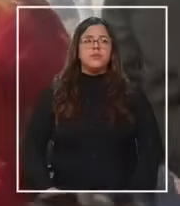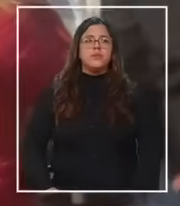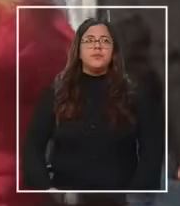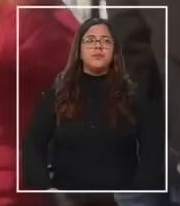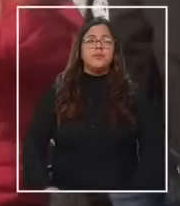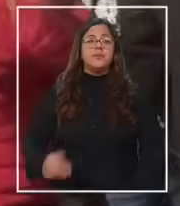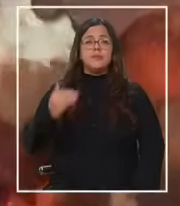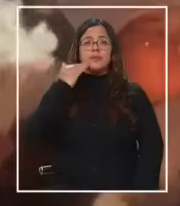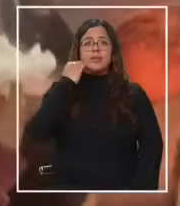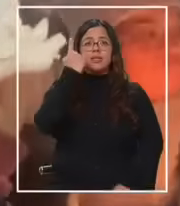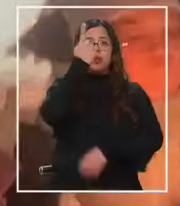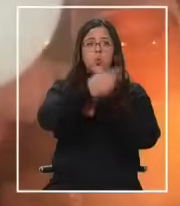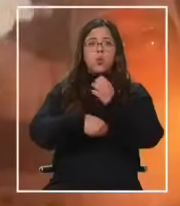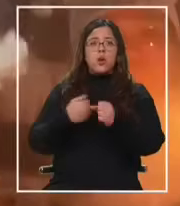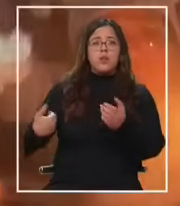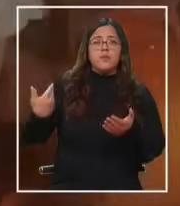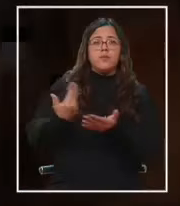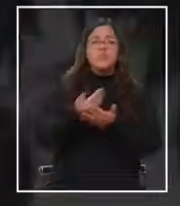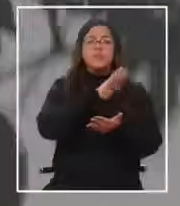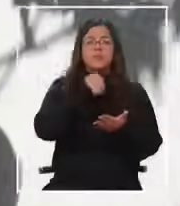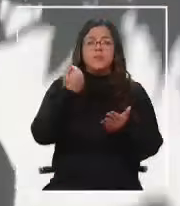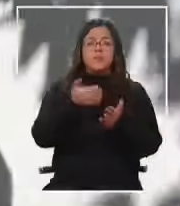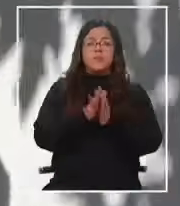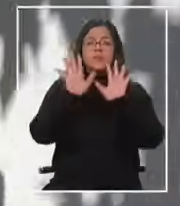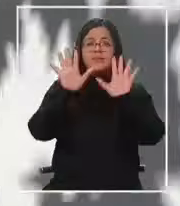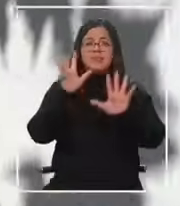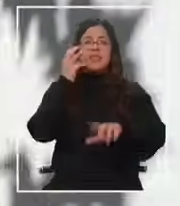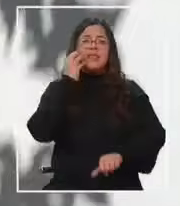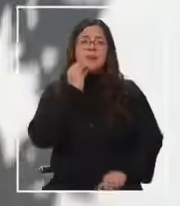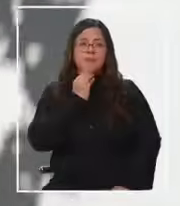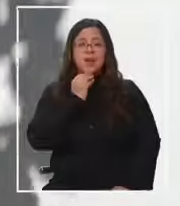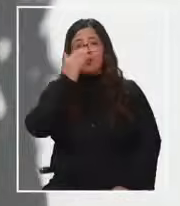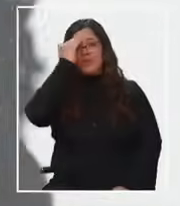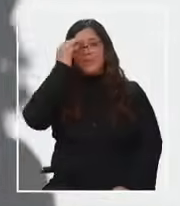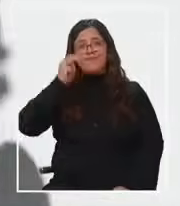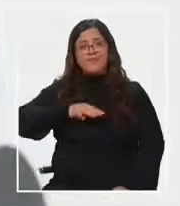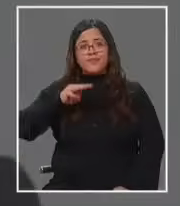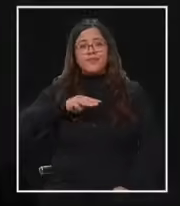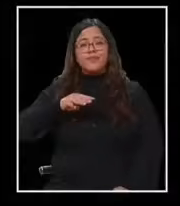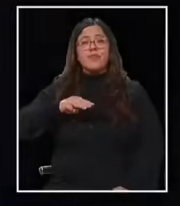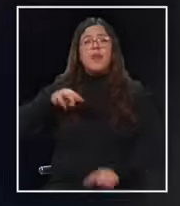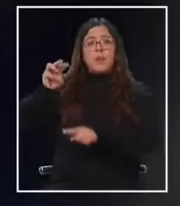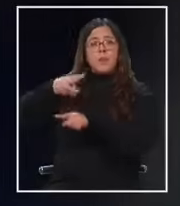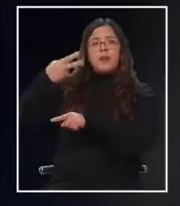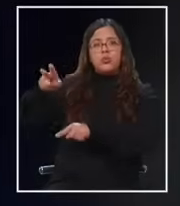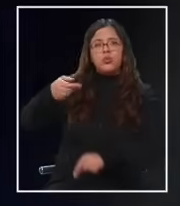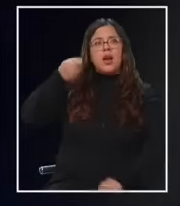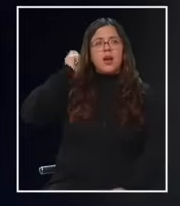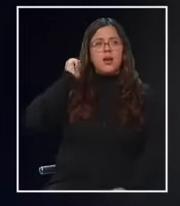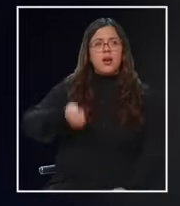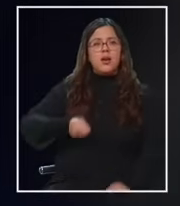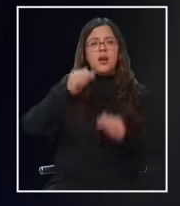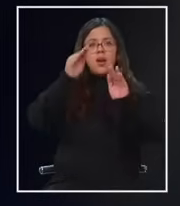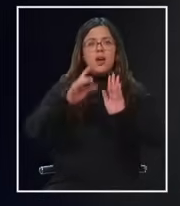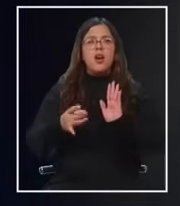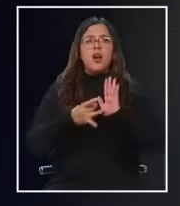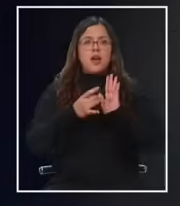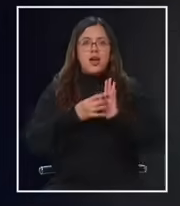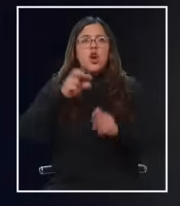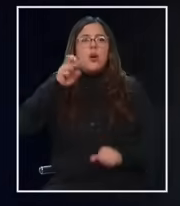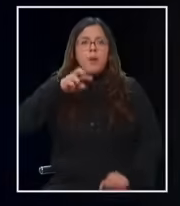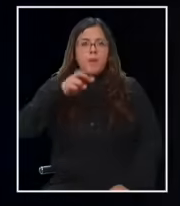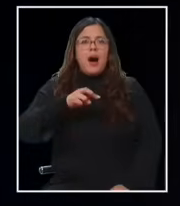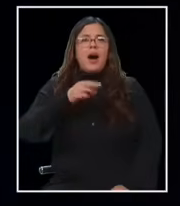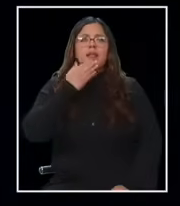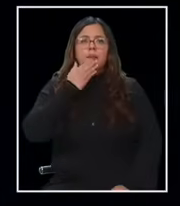A casi un año de su muerte, el pasado 10 de mayo, el Día de la Madre, su mamá es formalizada por el mismo delito que su